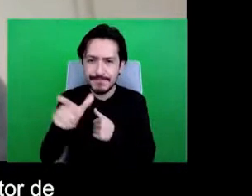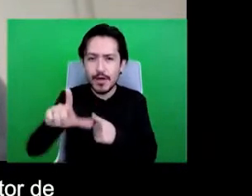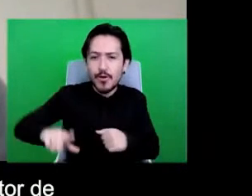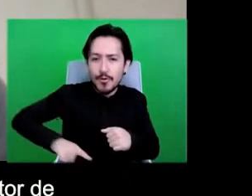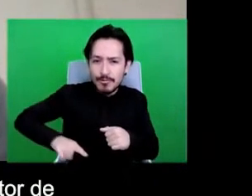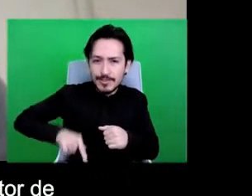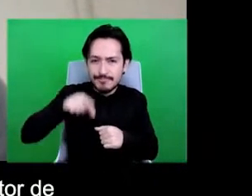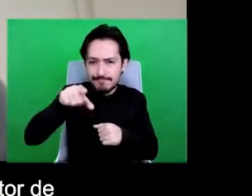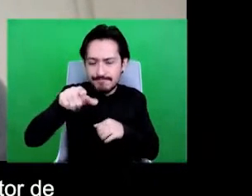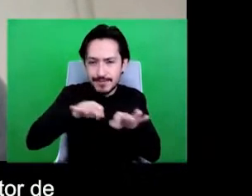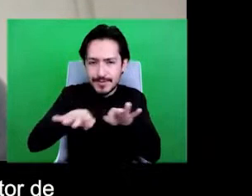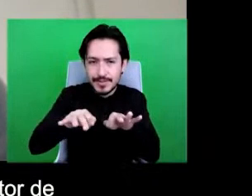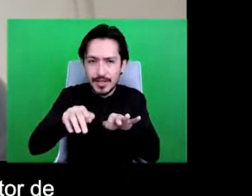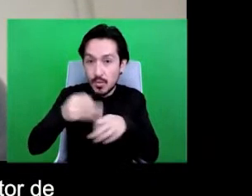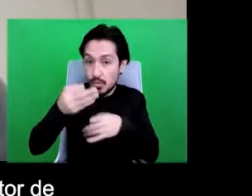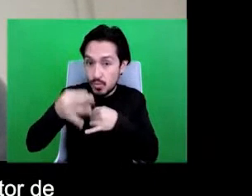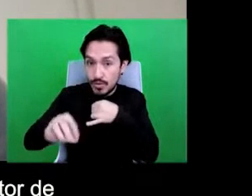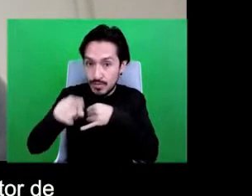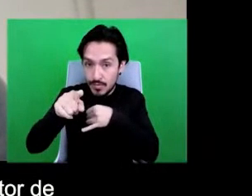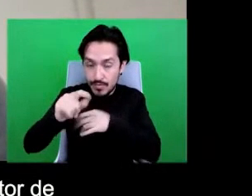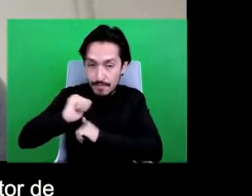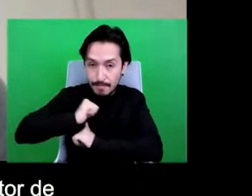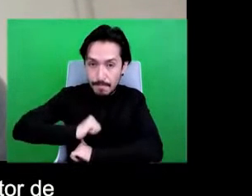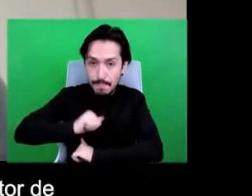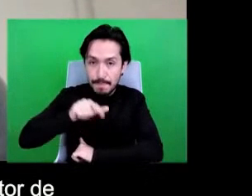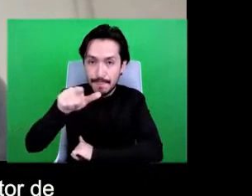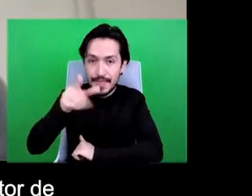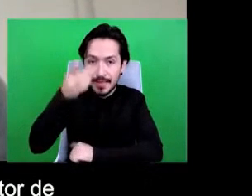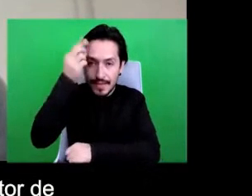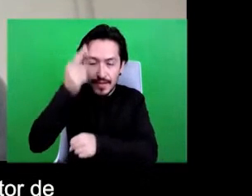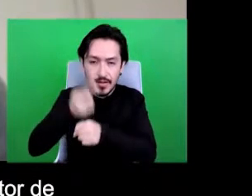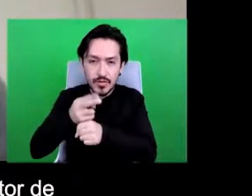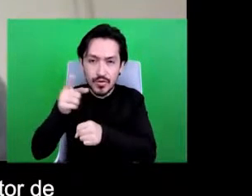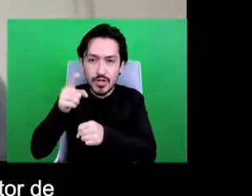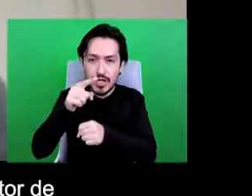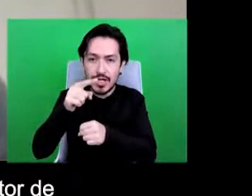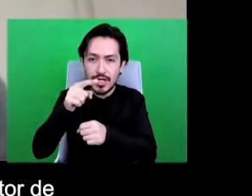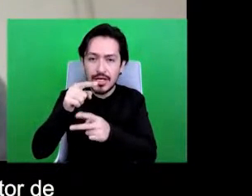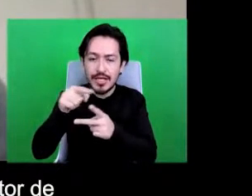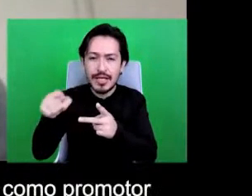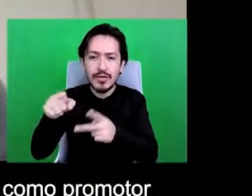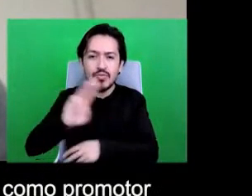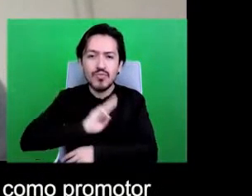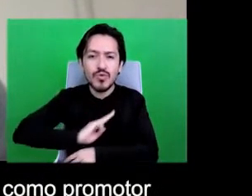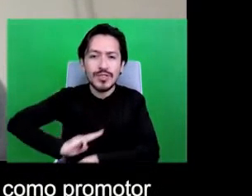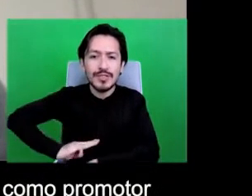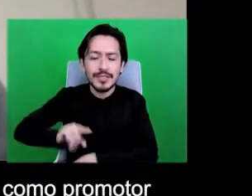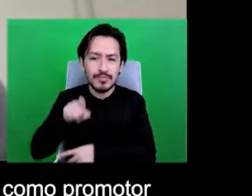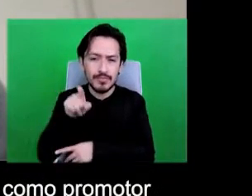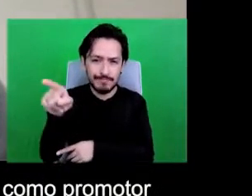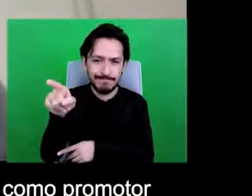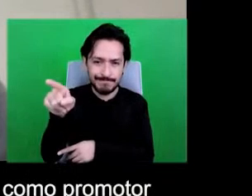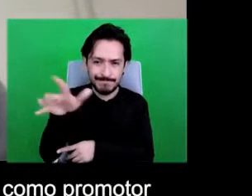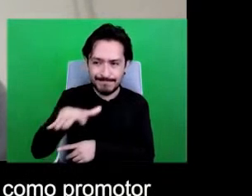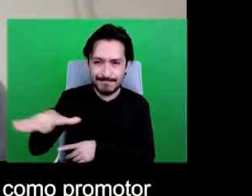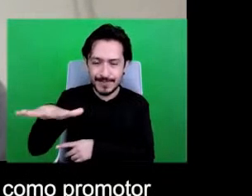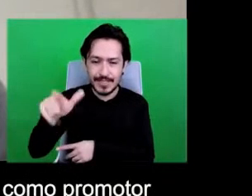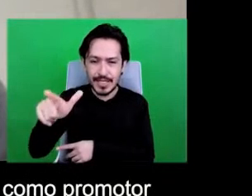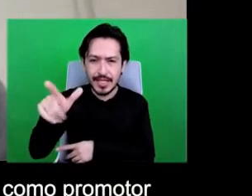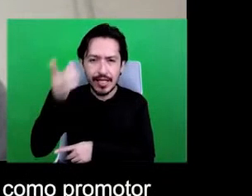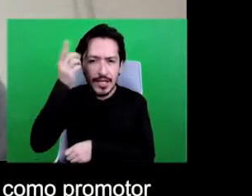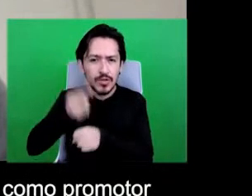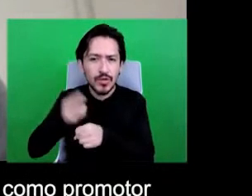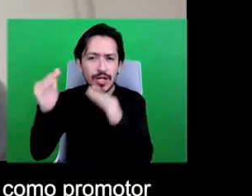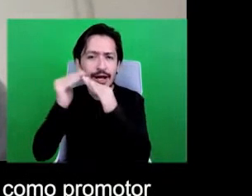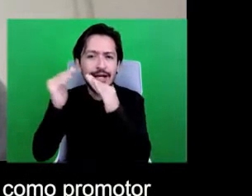último cargo se desempeñó como director de cultura en dos administraciones municipales, fue director de Casa de Cultura y actualmente